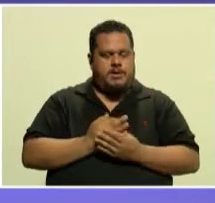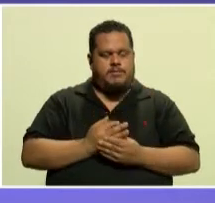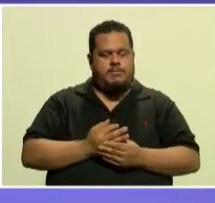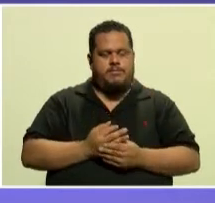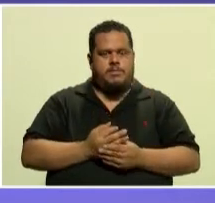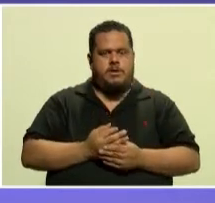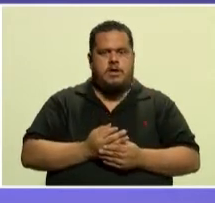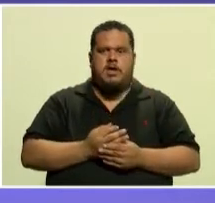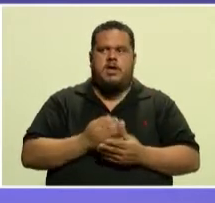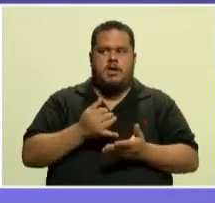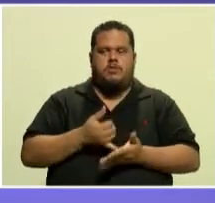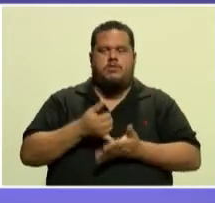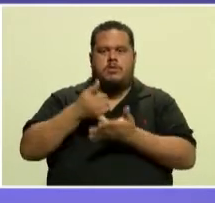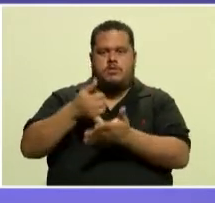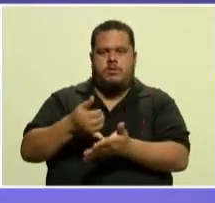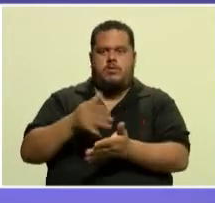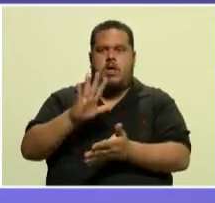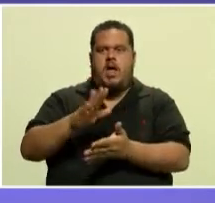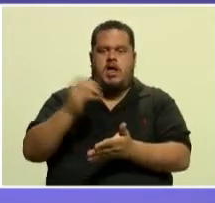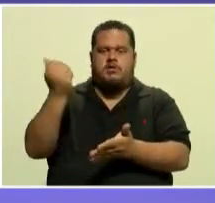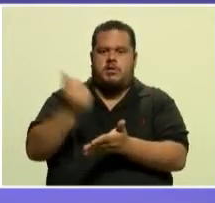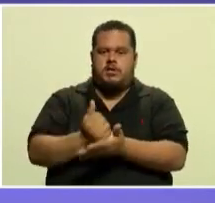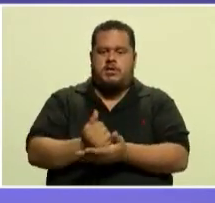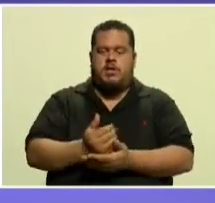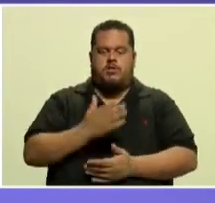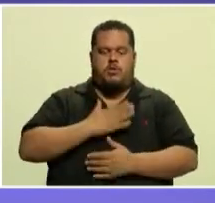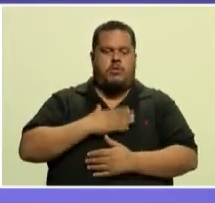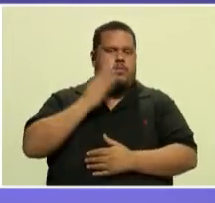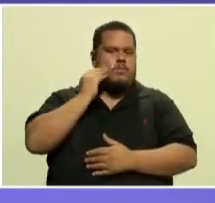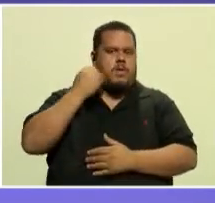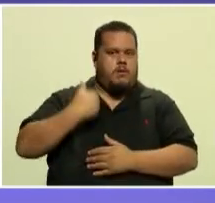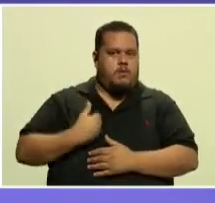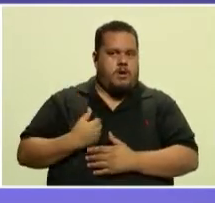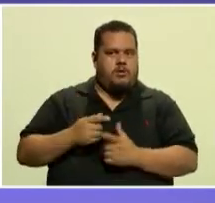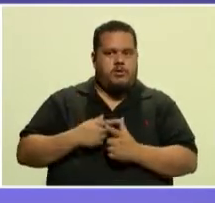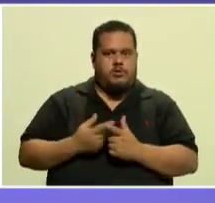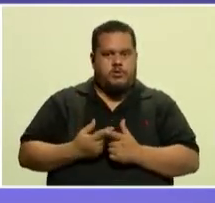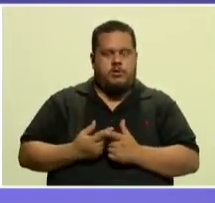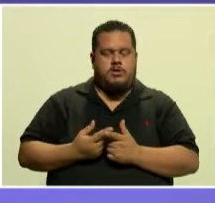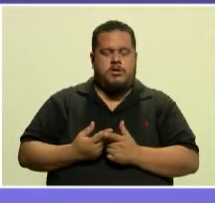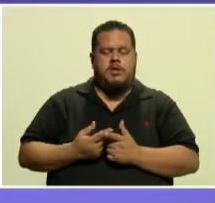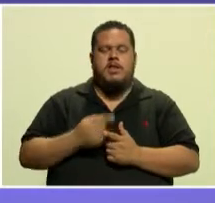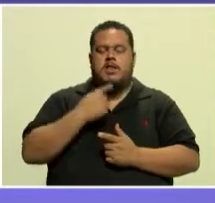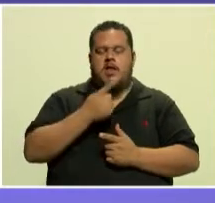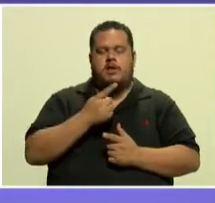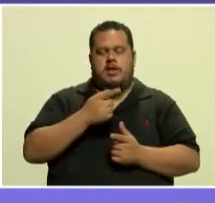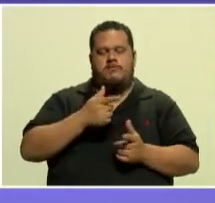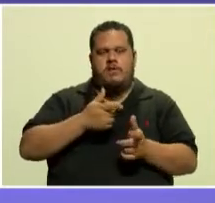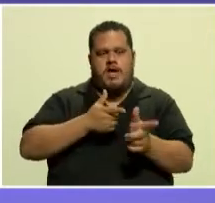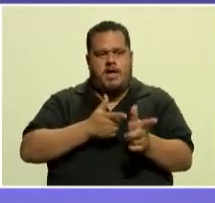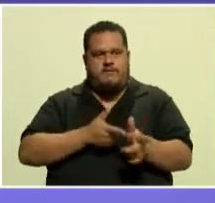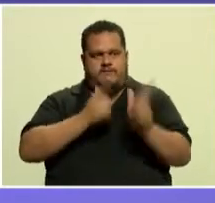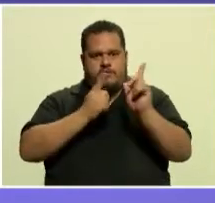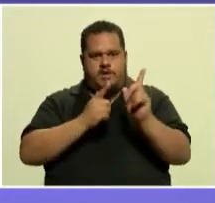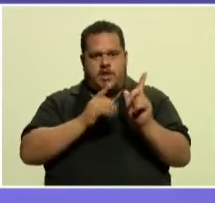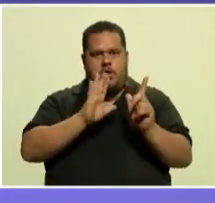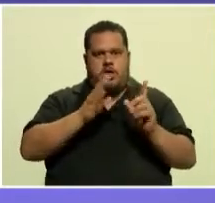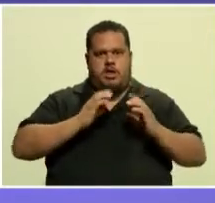Hubo un reconocimiento de su asesinato. Mi abuelo, entonces, confirmaron que él fue fusilado y que su